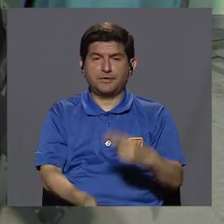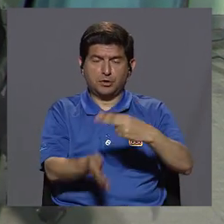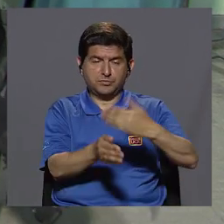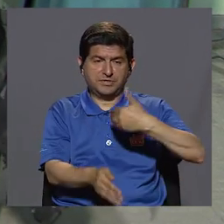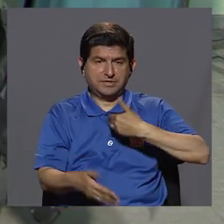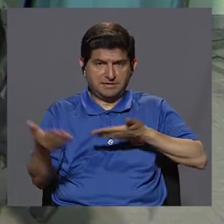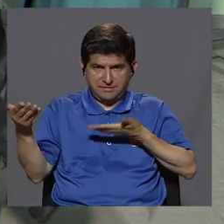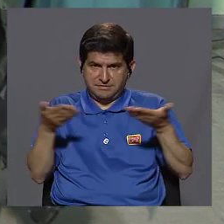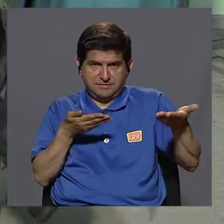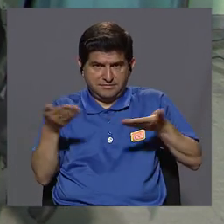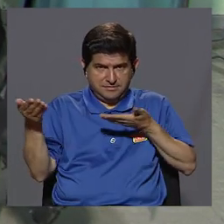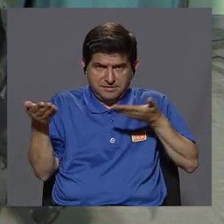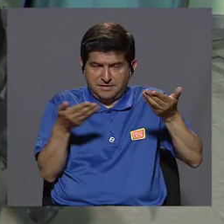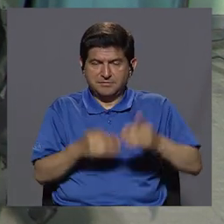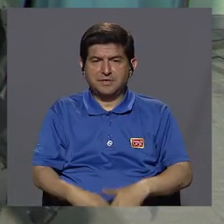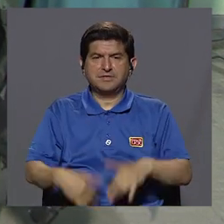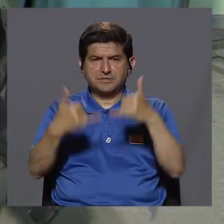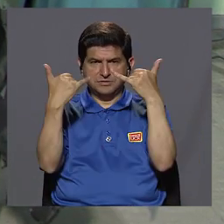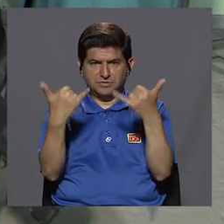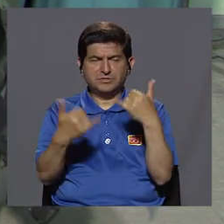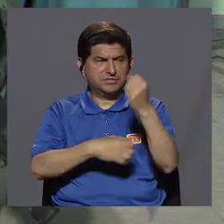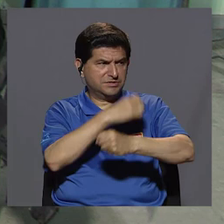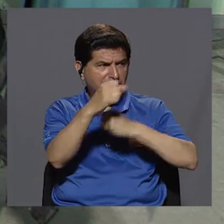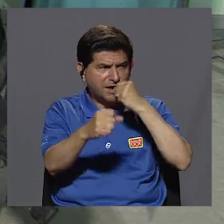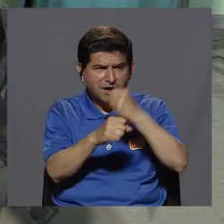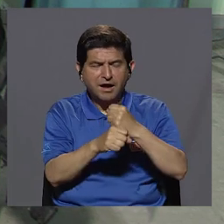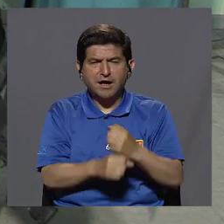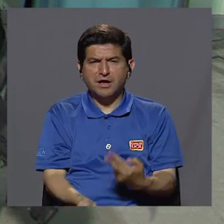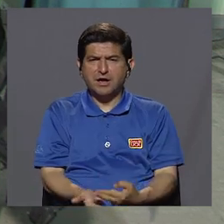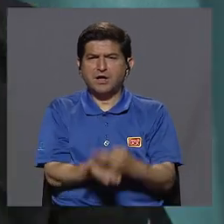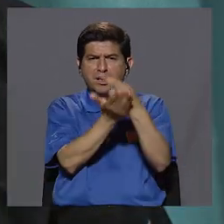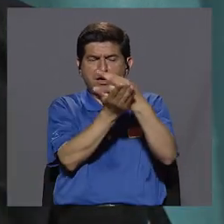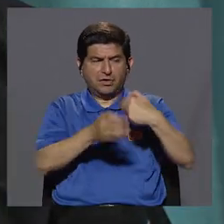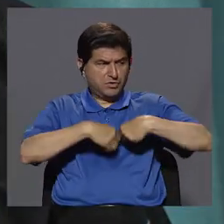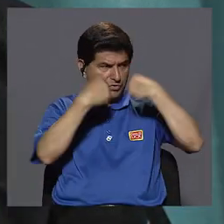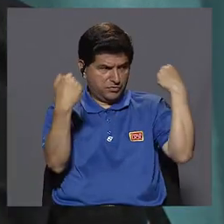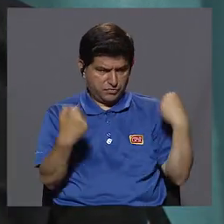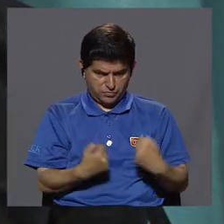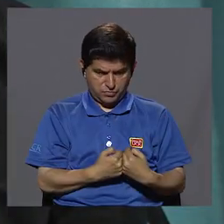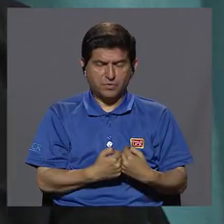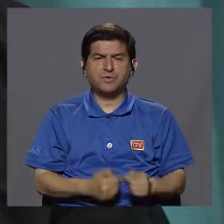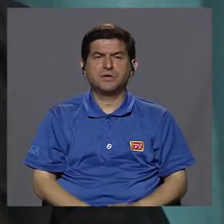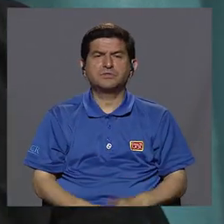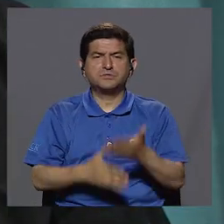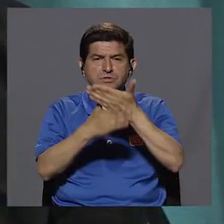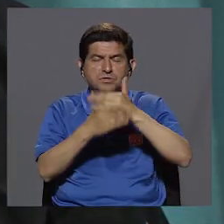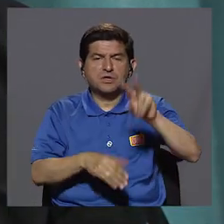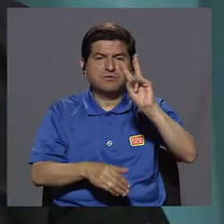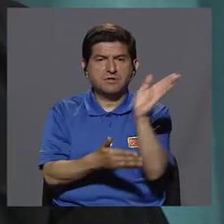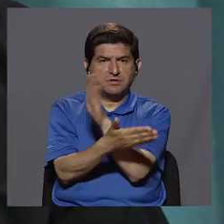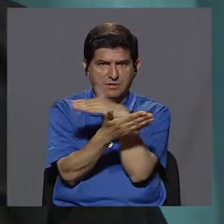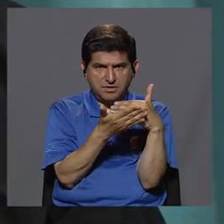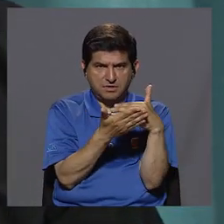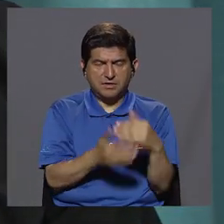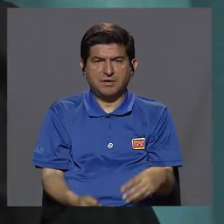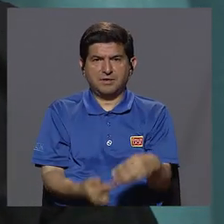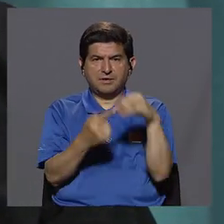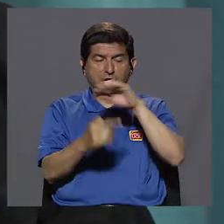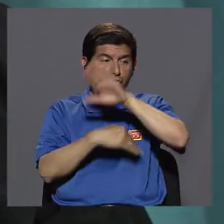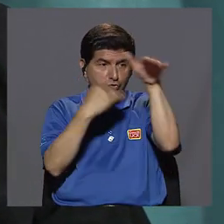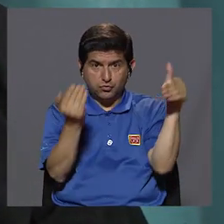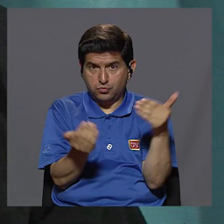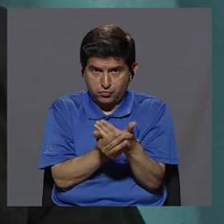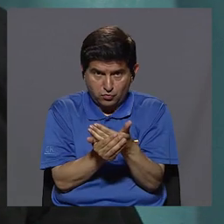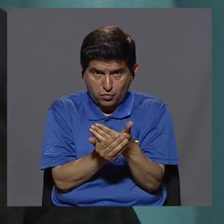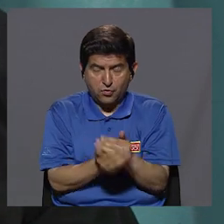cuenta con un servicio ya que lleva sus años en rehabilitación cardíaca se divide en dos partes principalmente todo